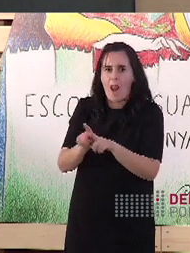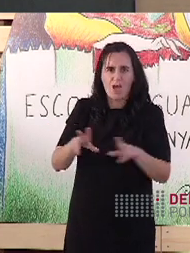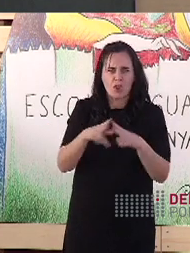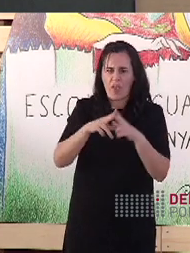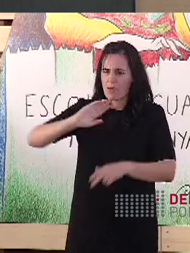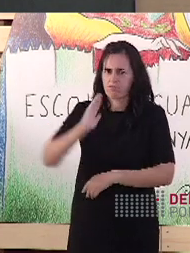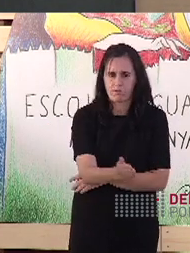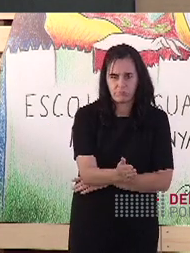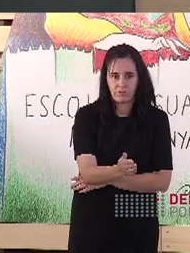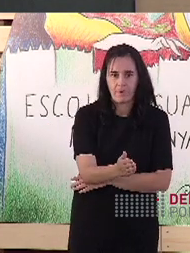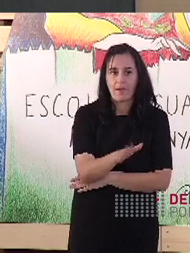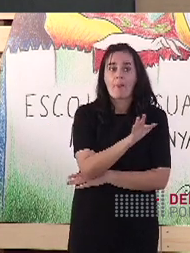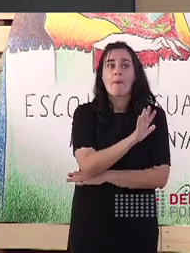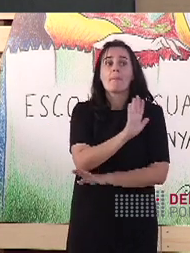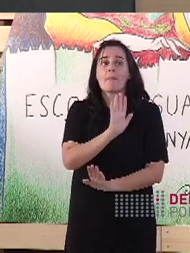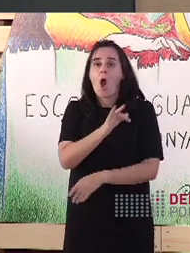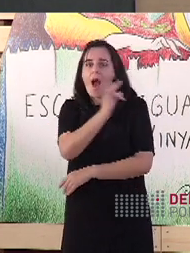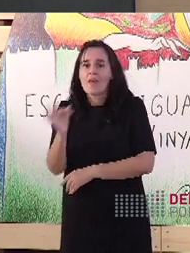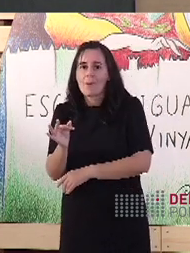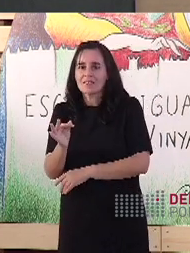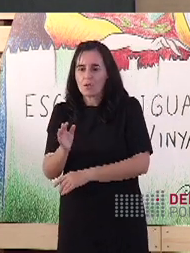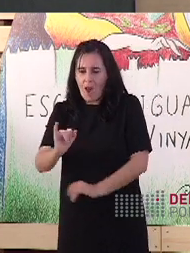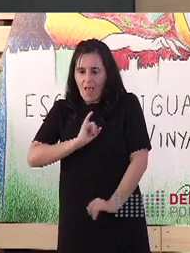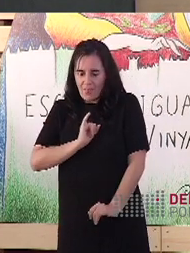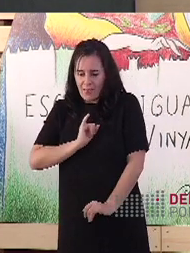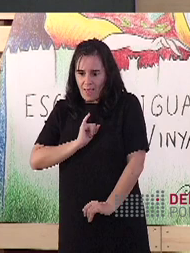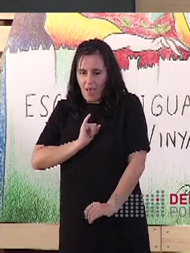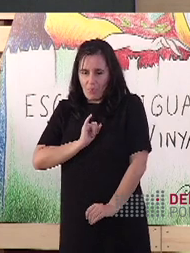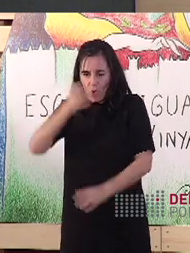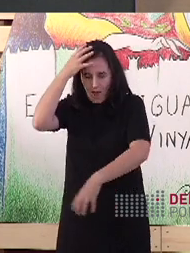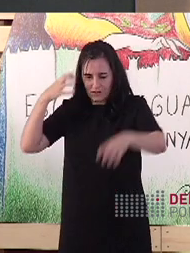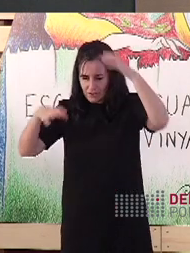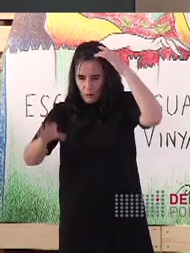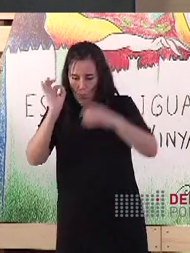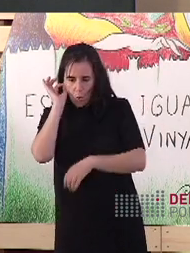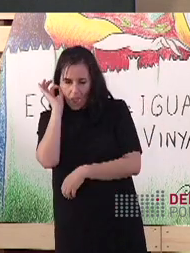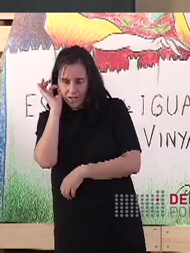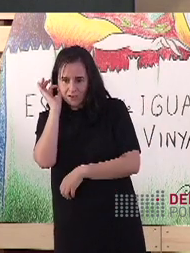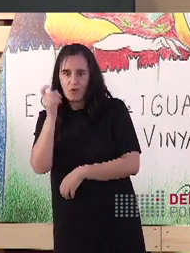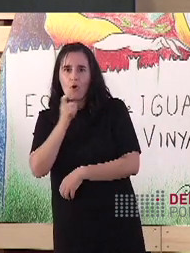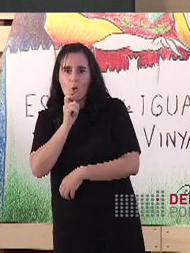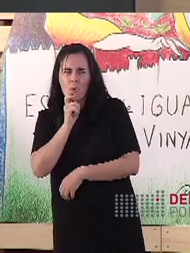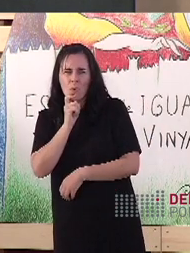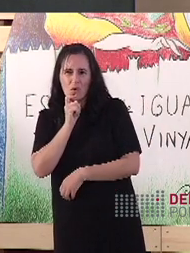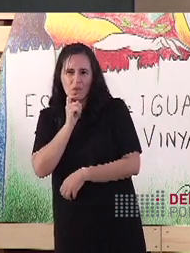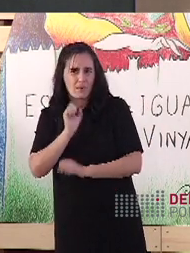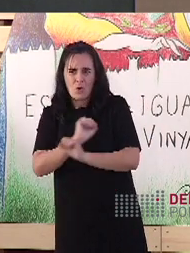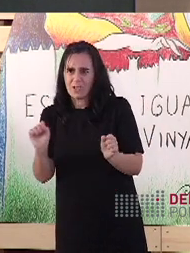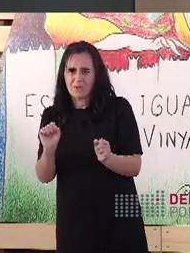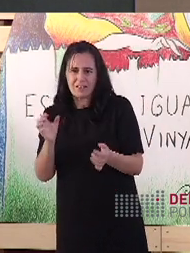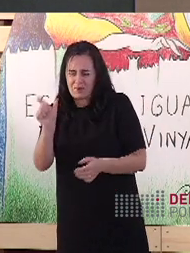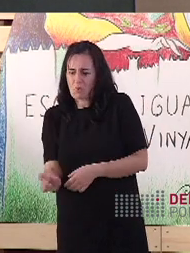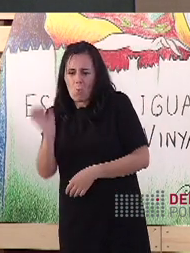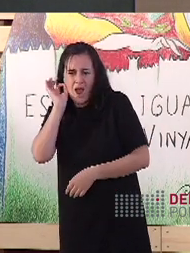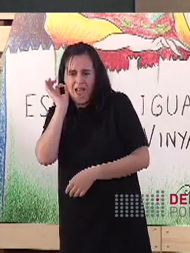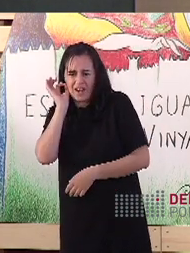además, ¿cómo se van a identificar con nosotras si nosotras somos... esas que aparecemos así y esas que somos